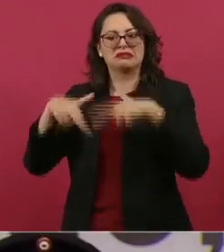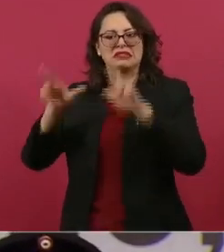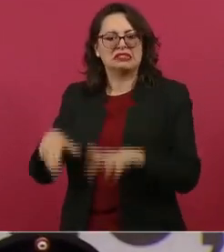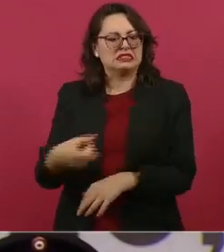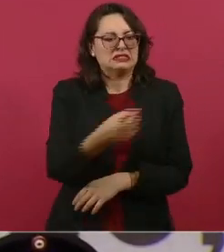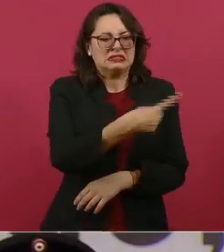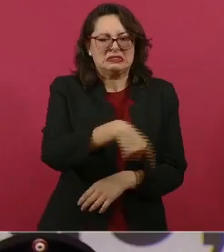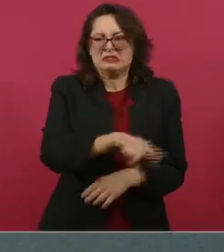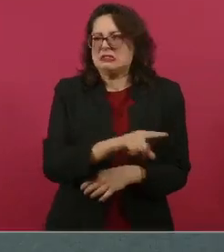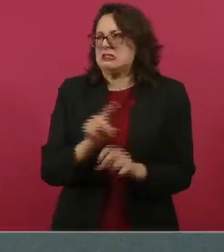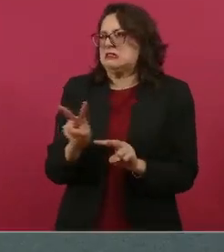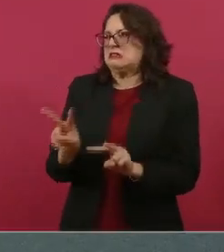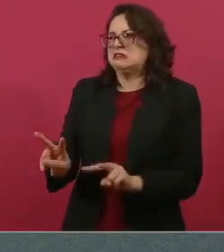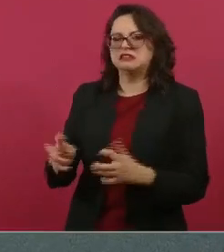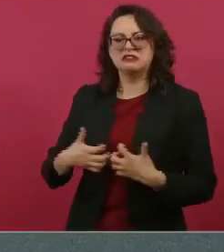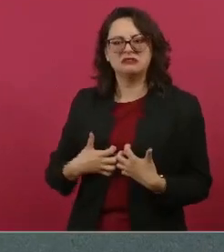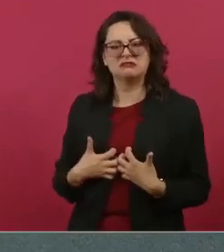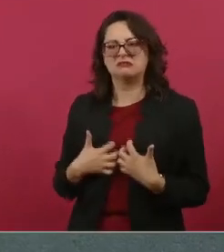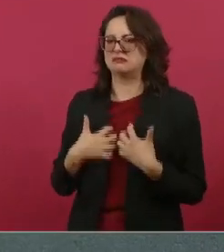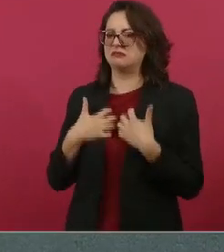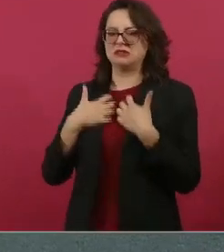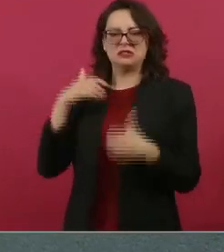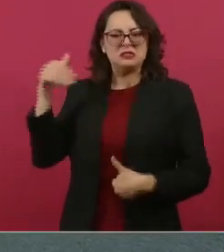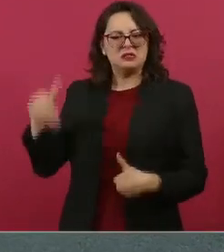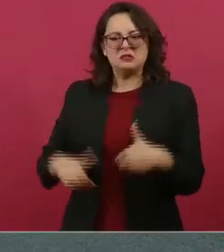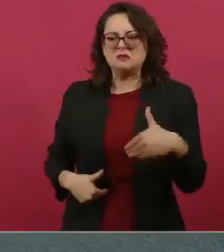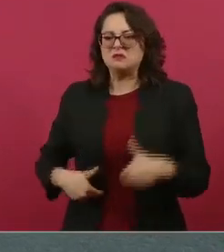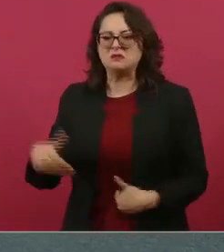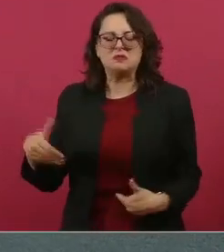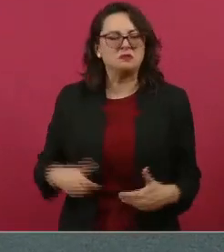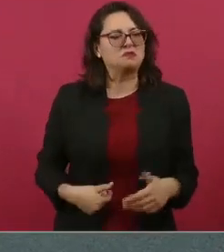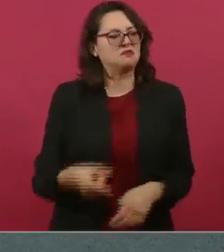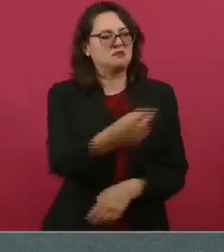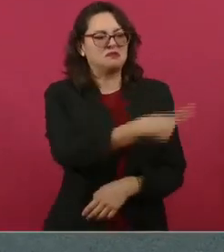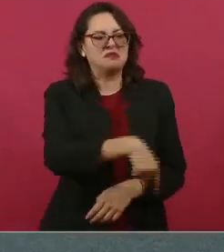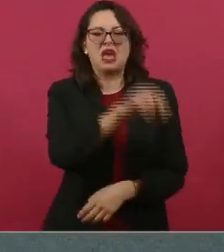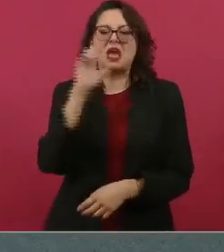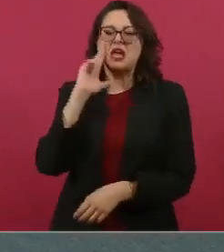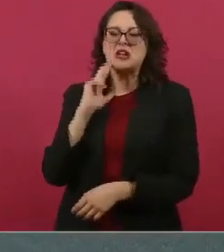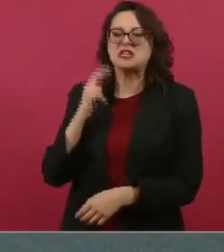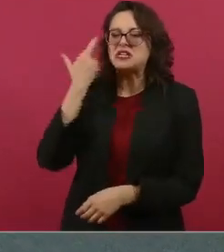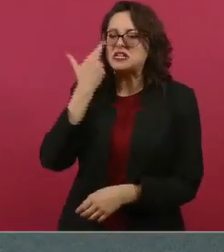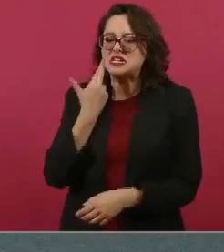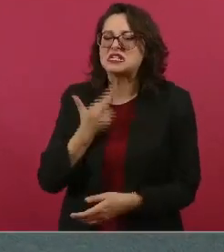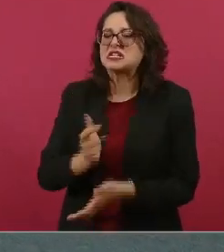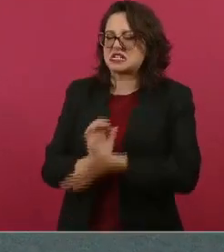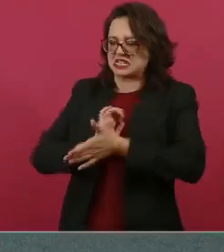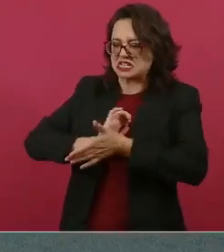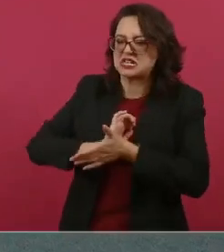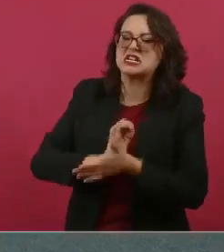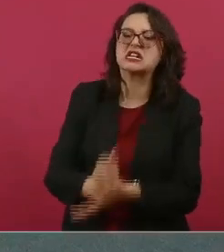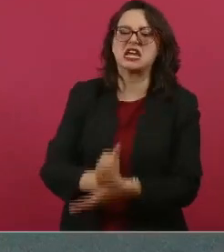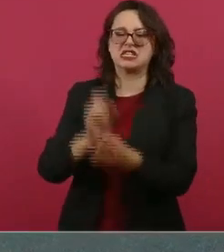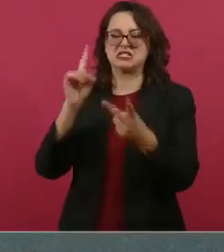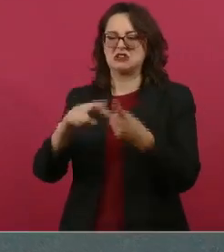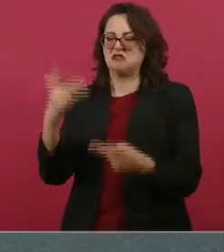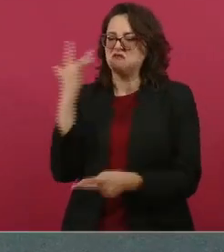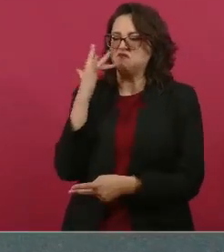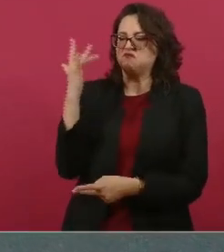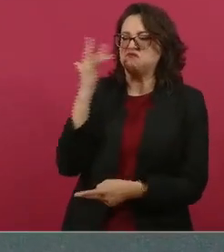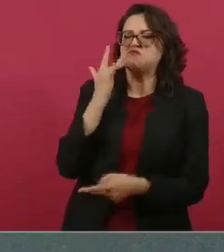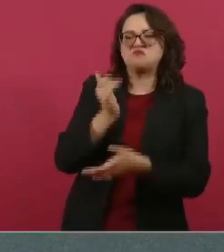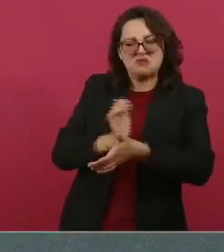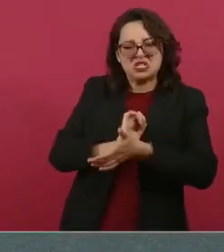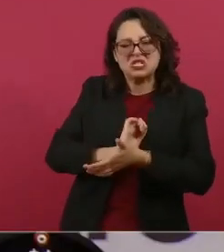han insistido con su racismo, con su clasismo y con su misoginia, siempre